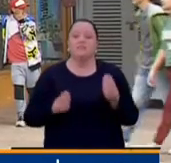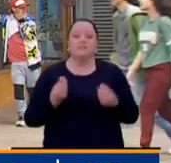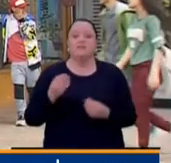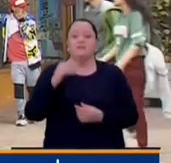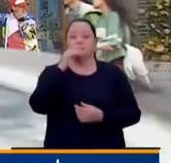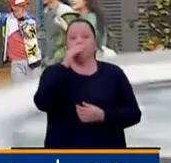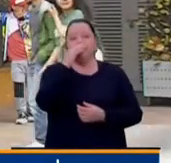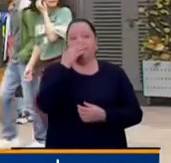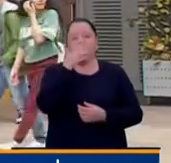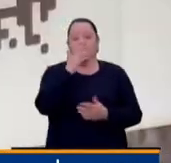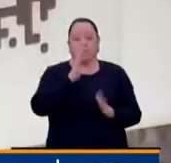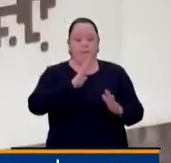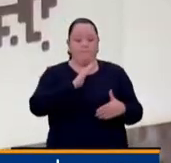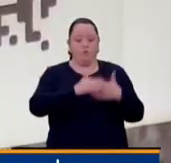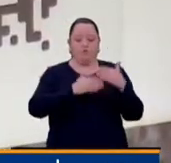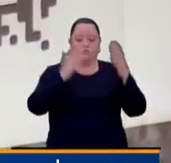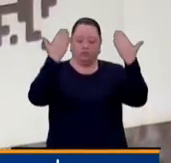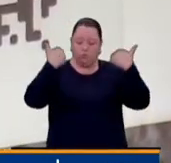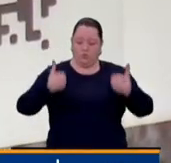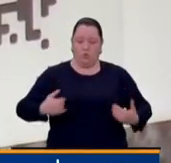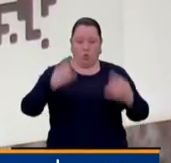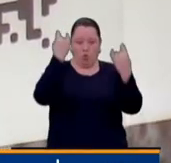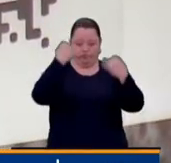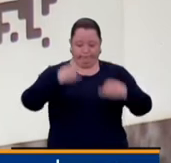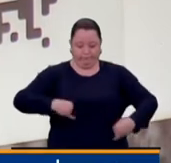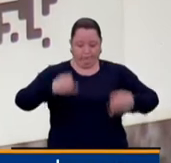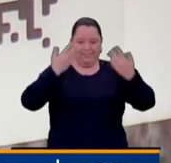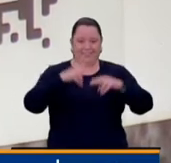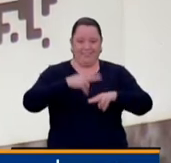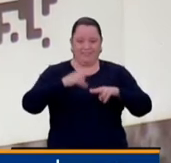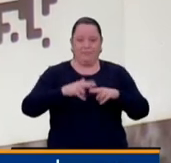un proceso biométrico y criptográfico